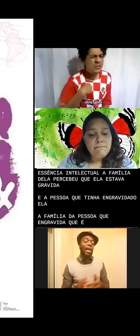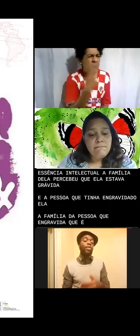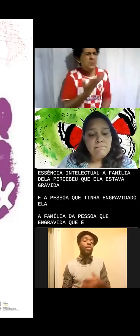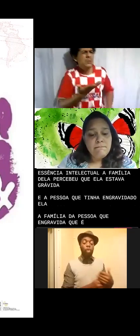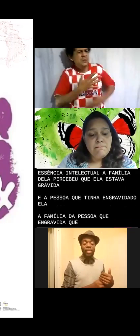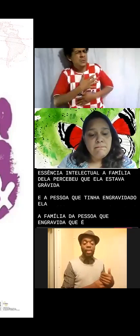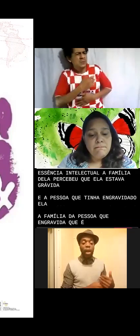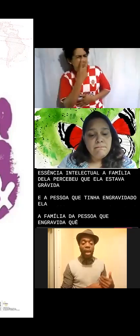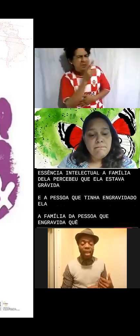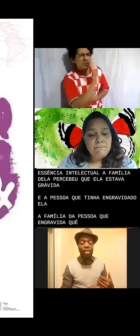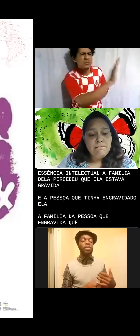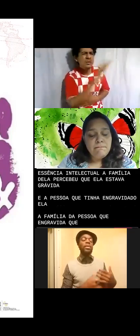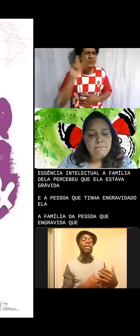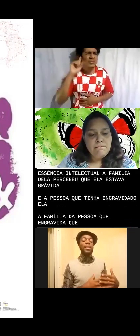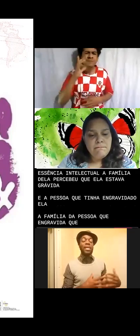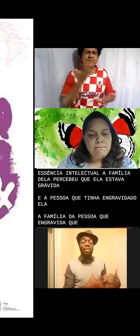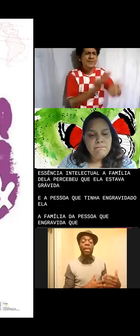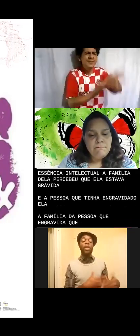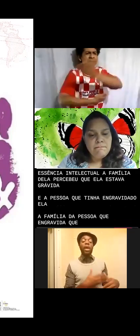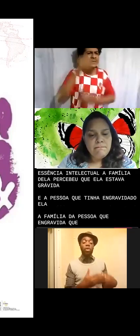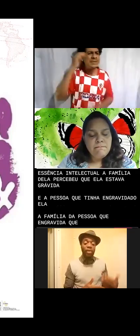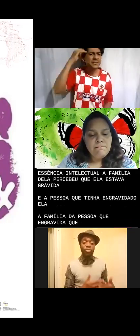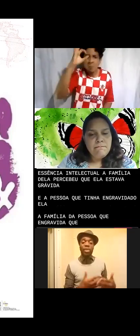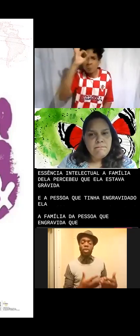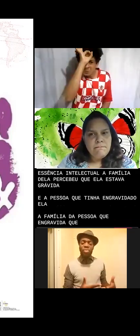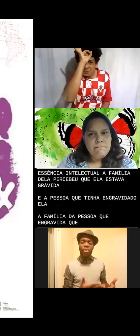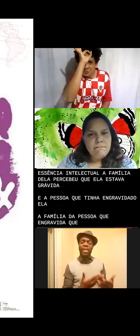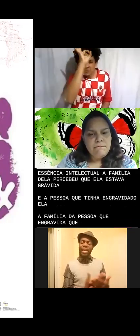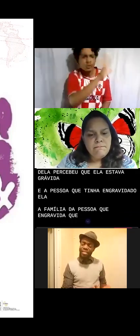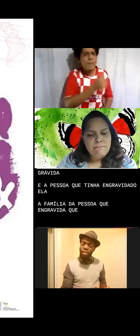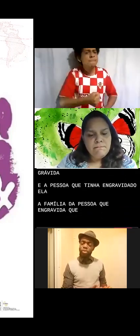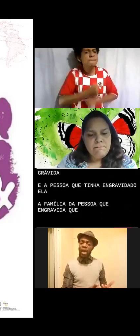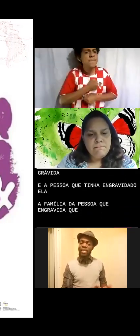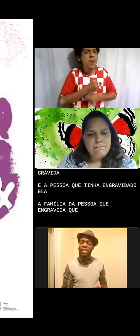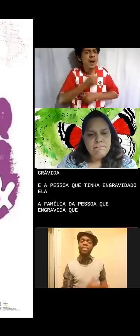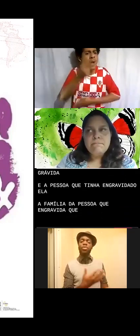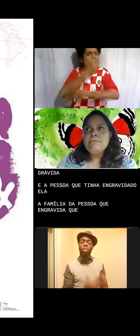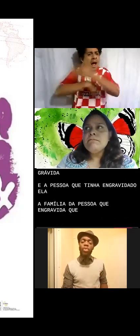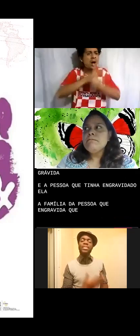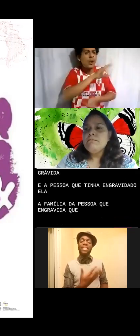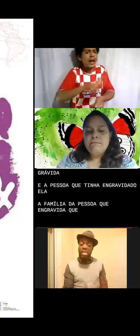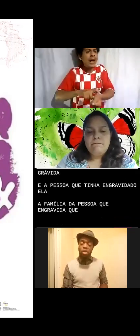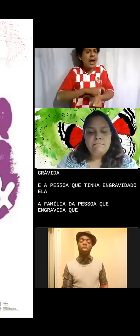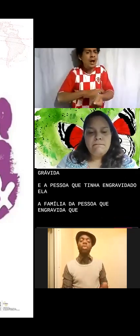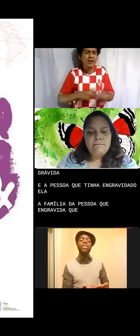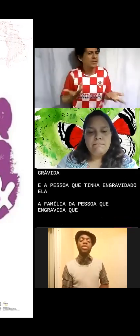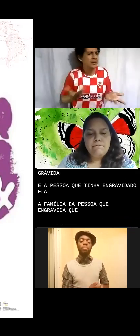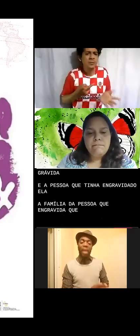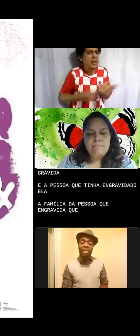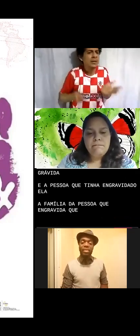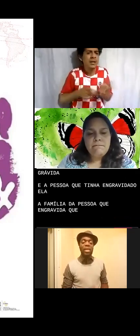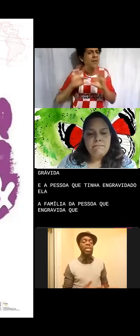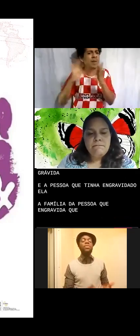pues nada, adoptó a esta mujer, pero lo que sucedió fue que esta muchacha tuvo 5